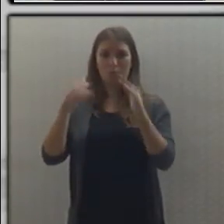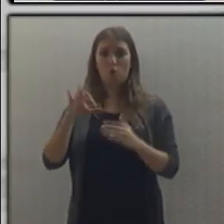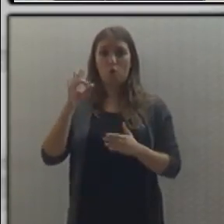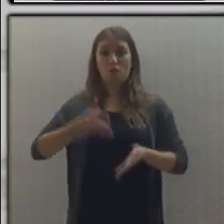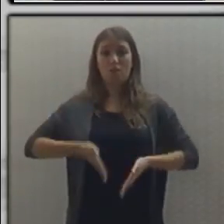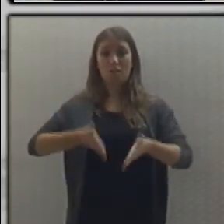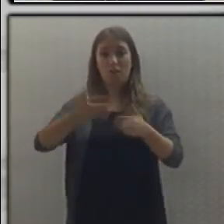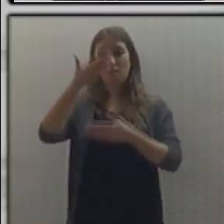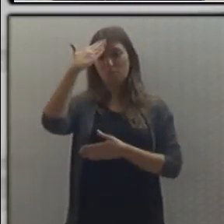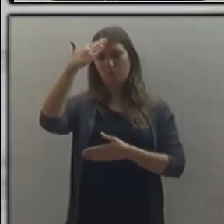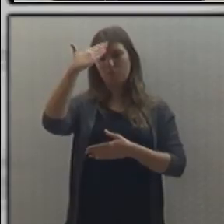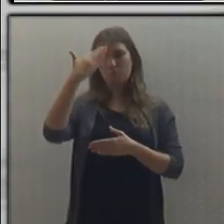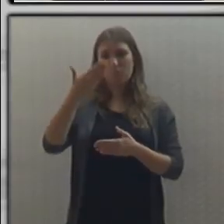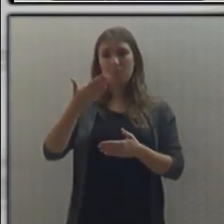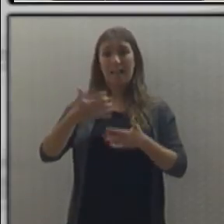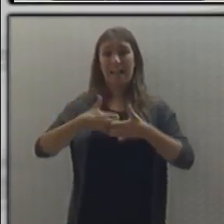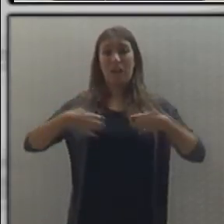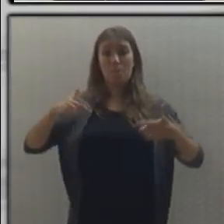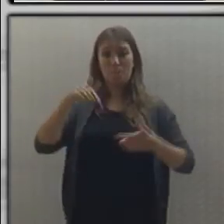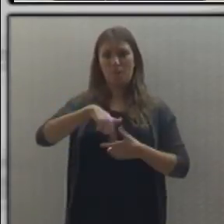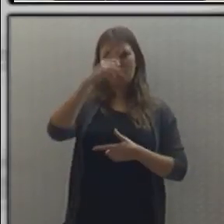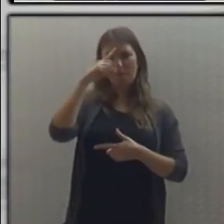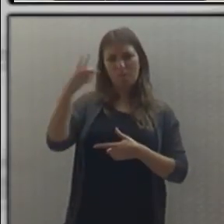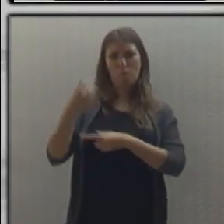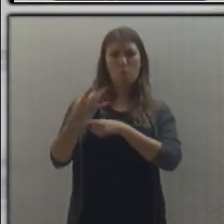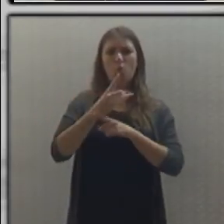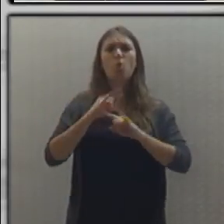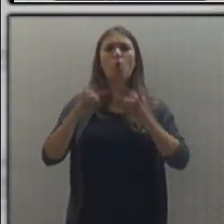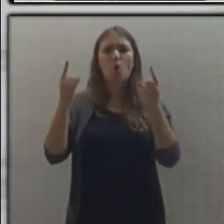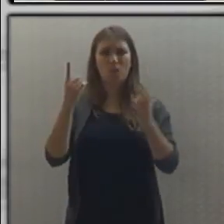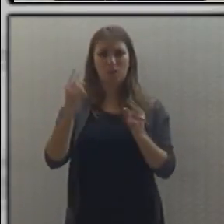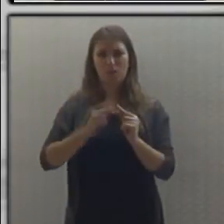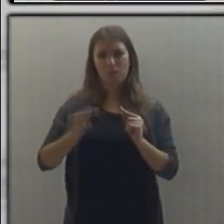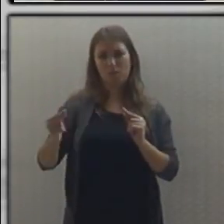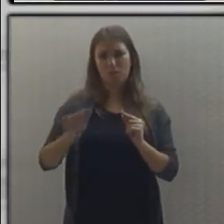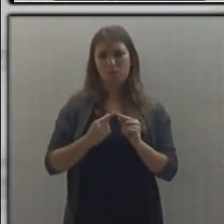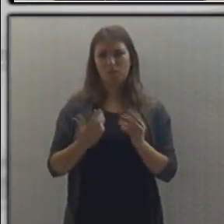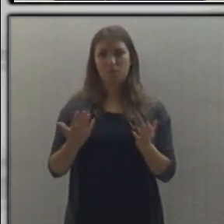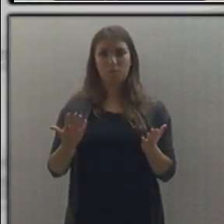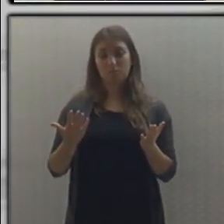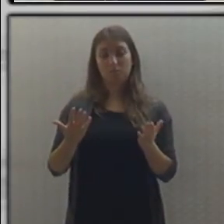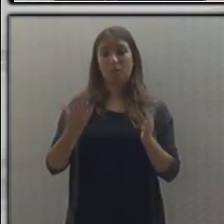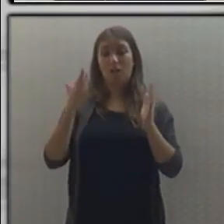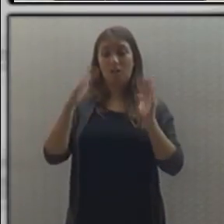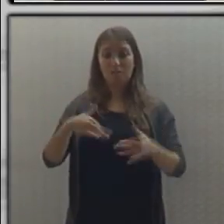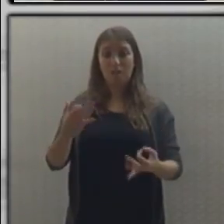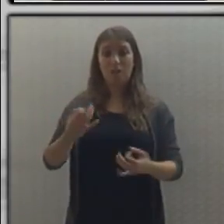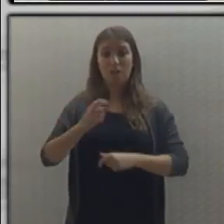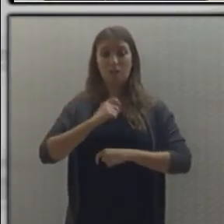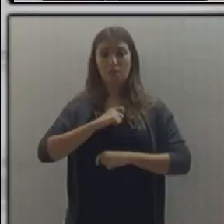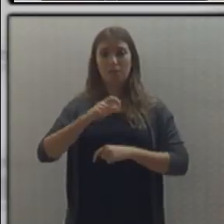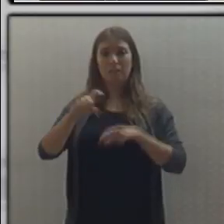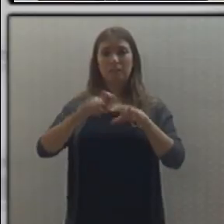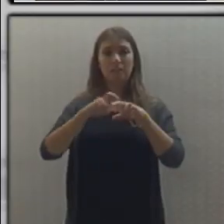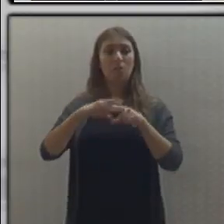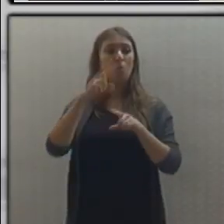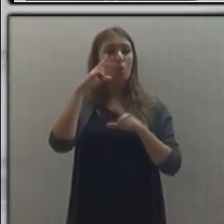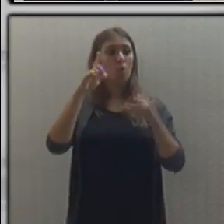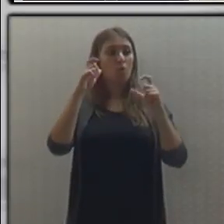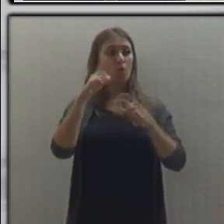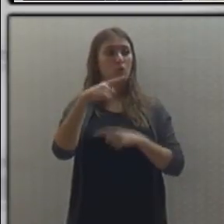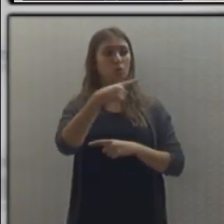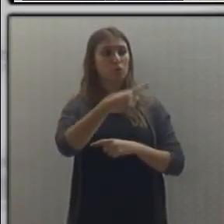San Chinarro mide el doble que la Gran Vía de Madrid. Esto, desde el punto de vista urbanístico, lo que genera son este tipo de